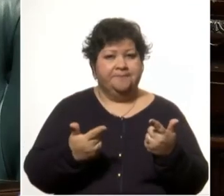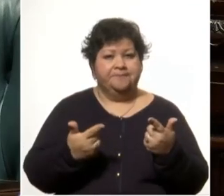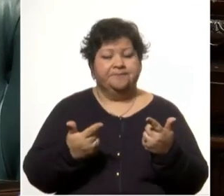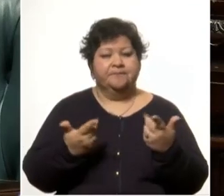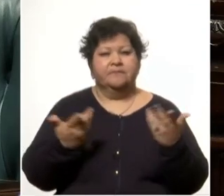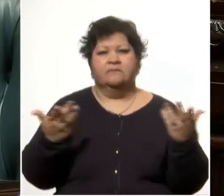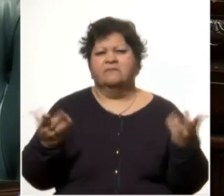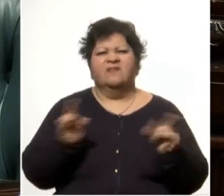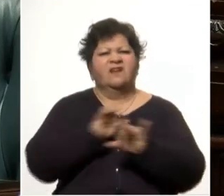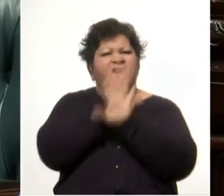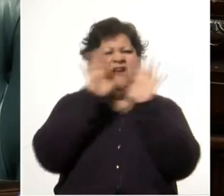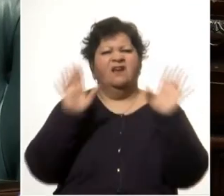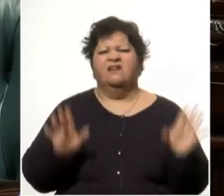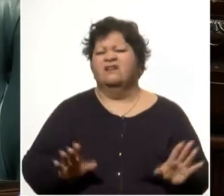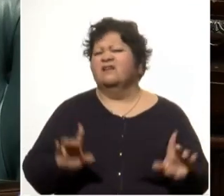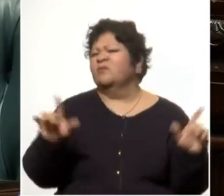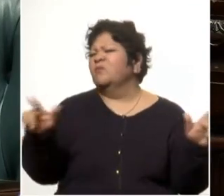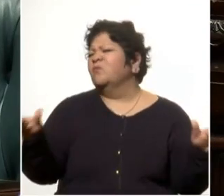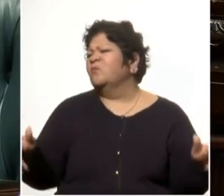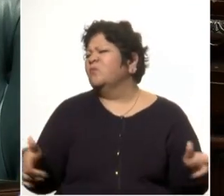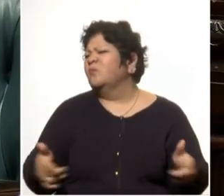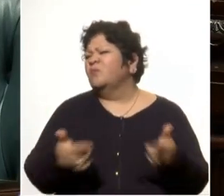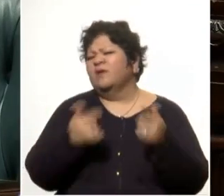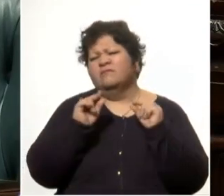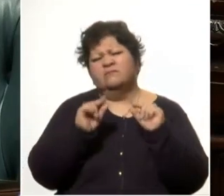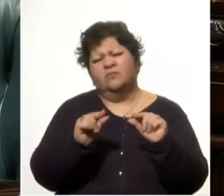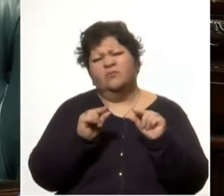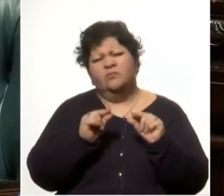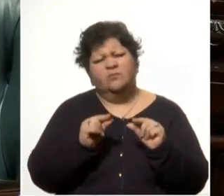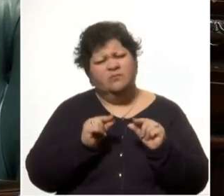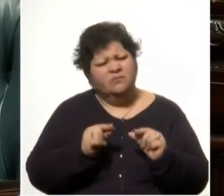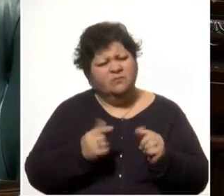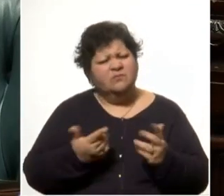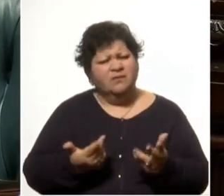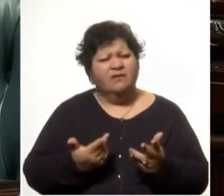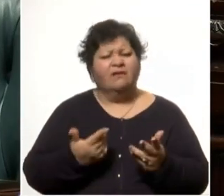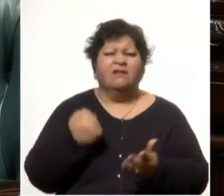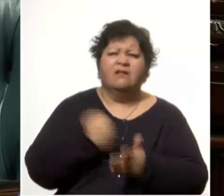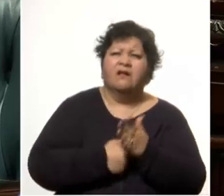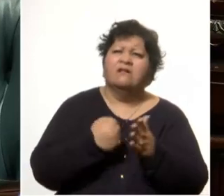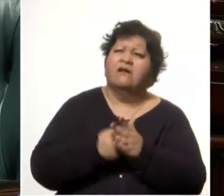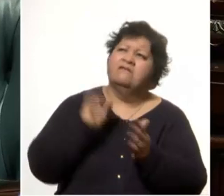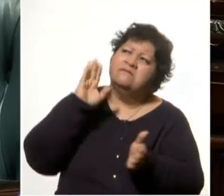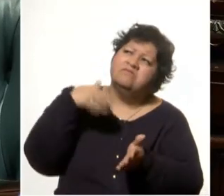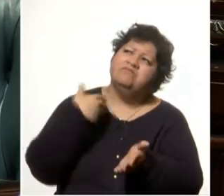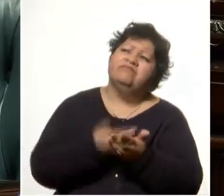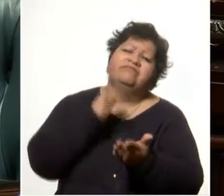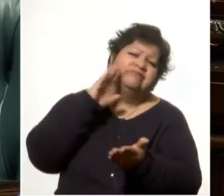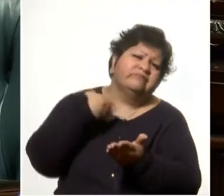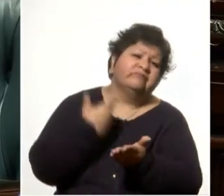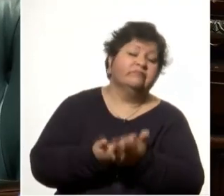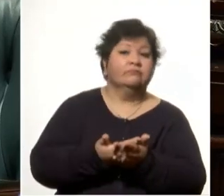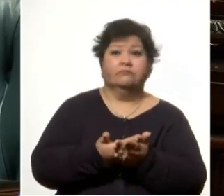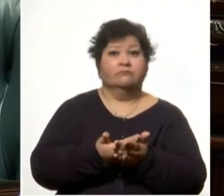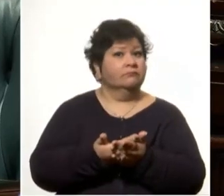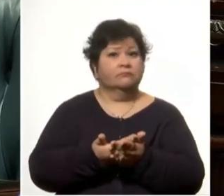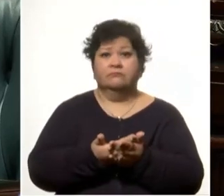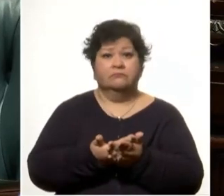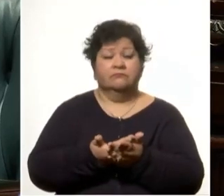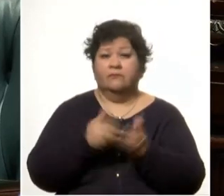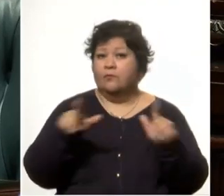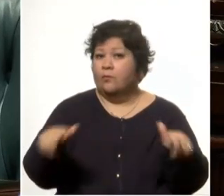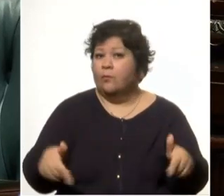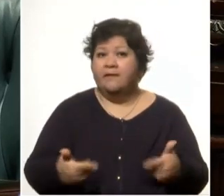poca transparencia. Intentos frustrados, porque finalmente, y a pesar de lo que se había dicho, no